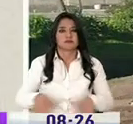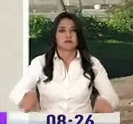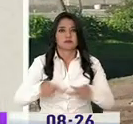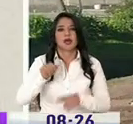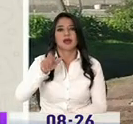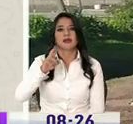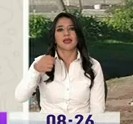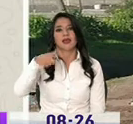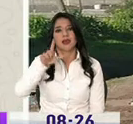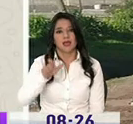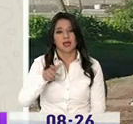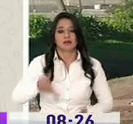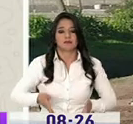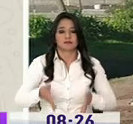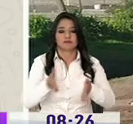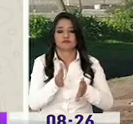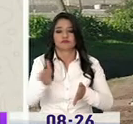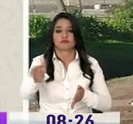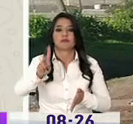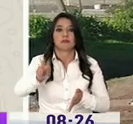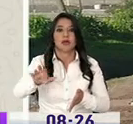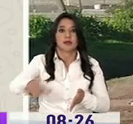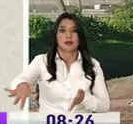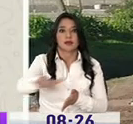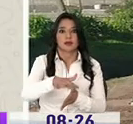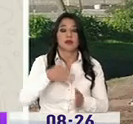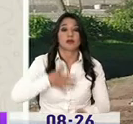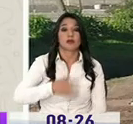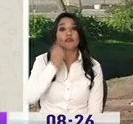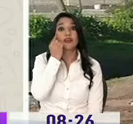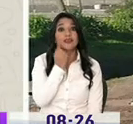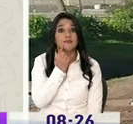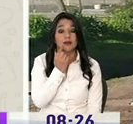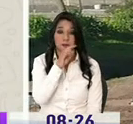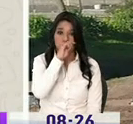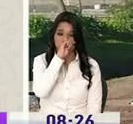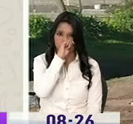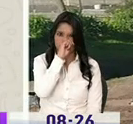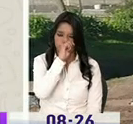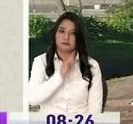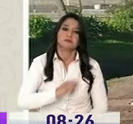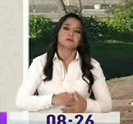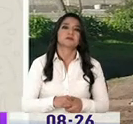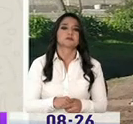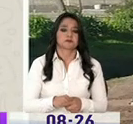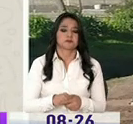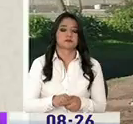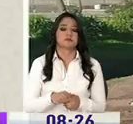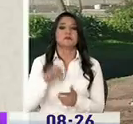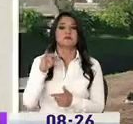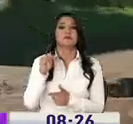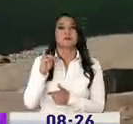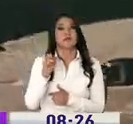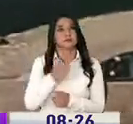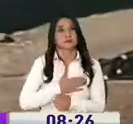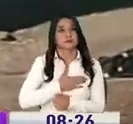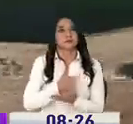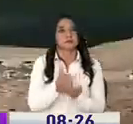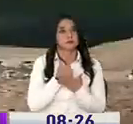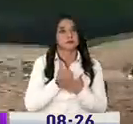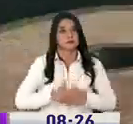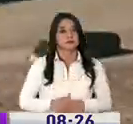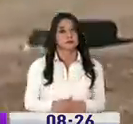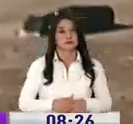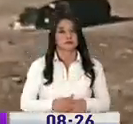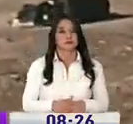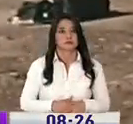Argelia, calle que lleva al Valle de los Chillos. Y Simón Bolívar, la calle que se encuentra así, es el camino de los incas. Por favor, ayúdenos. Camino